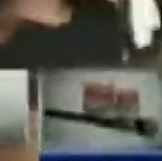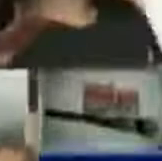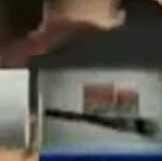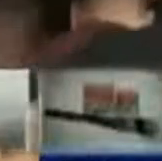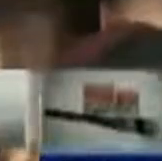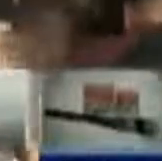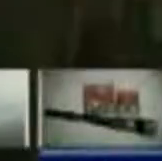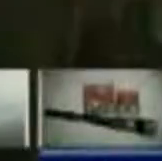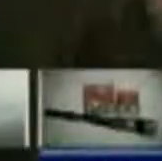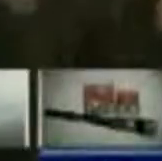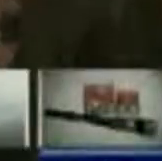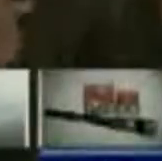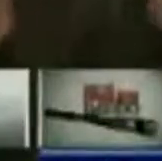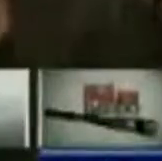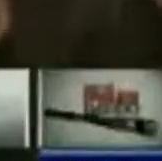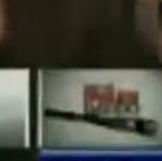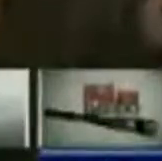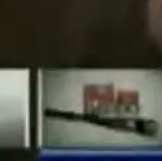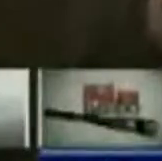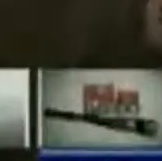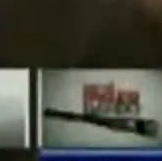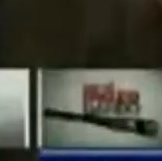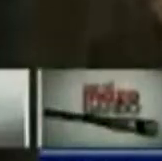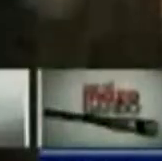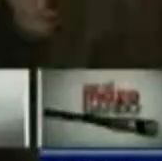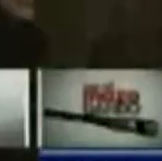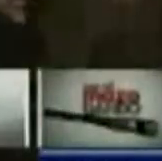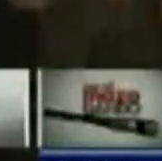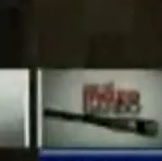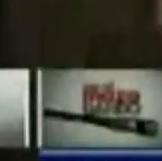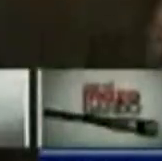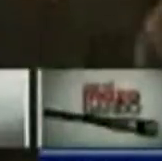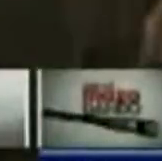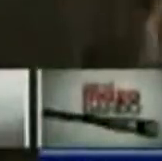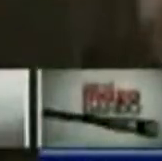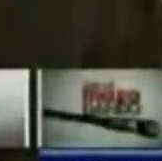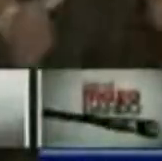en la mano Ahora vamos el burro tambora